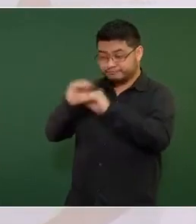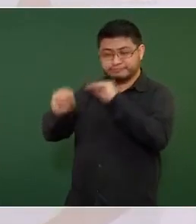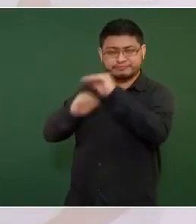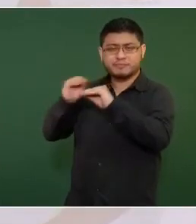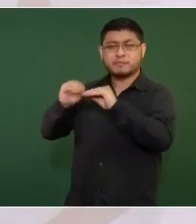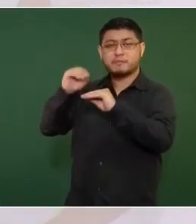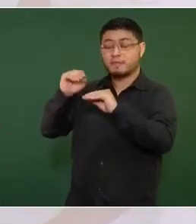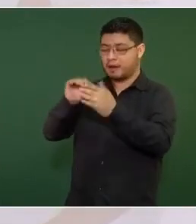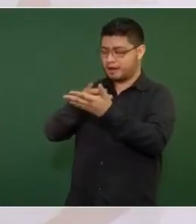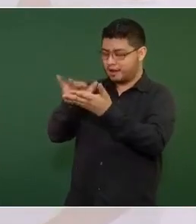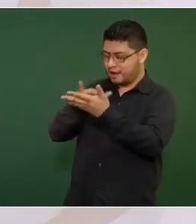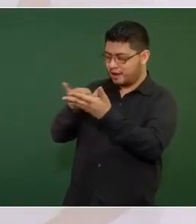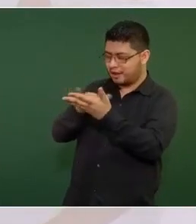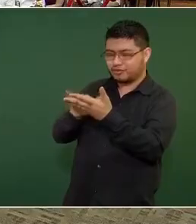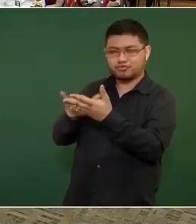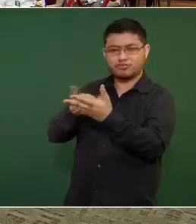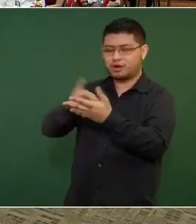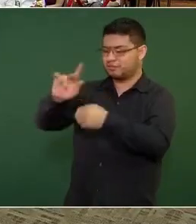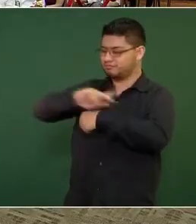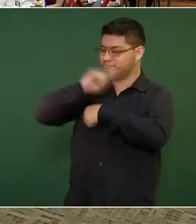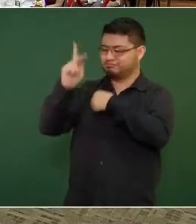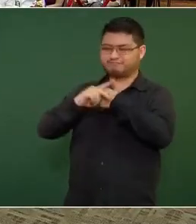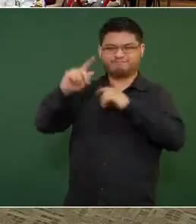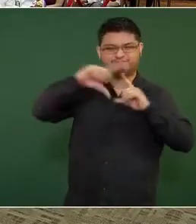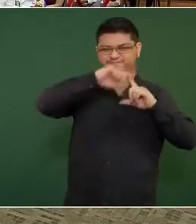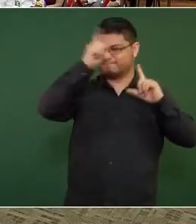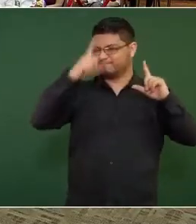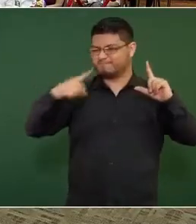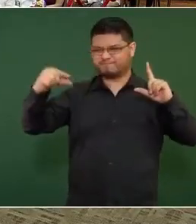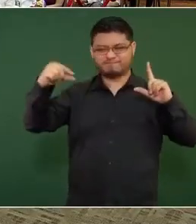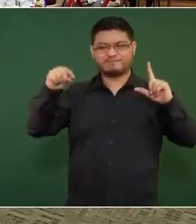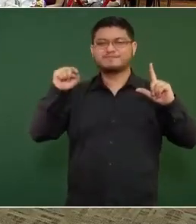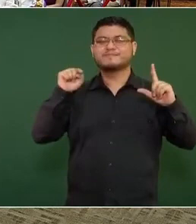lectura en todo el país,